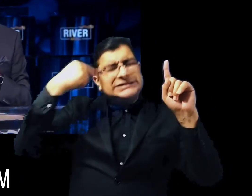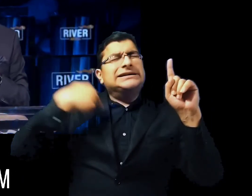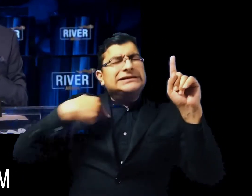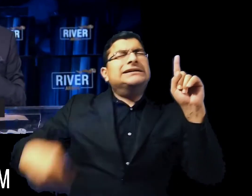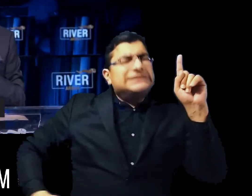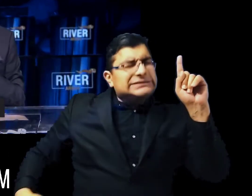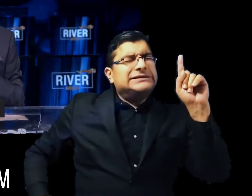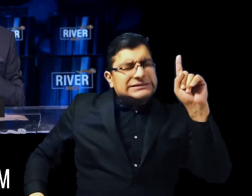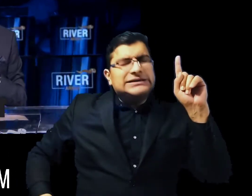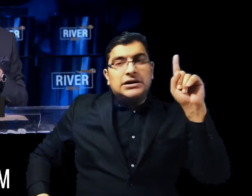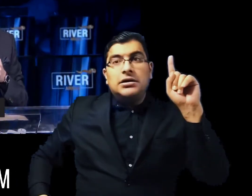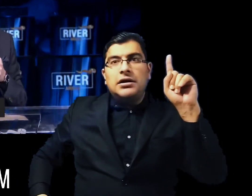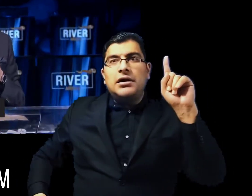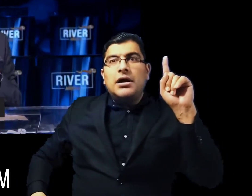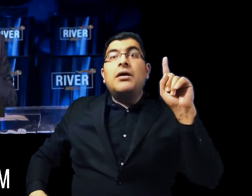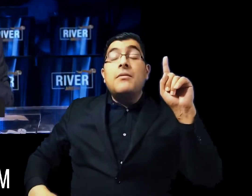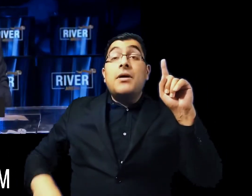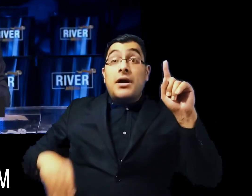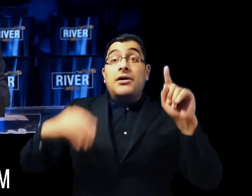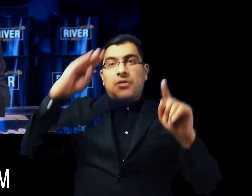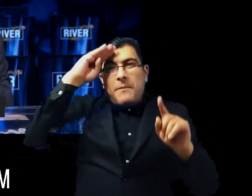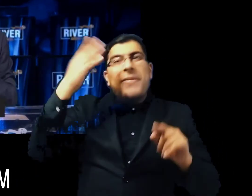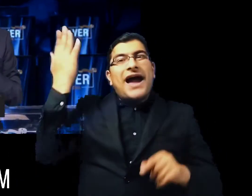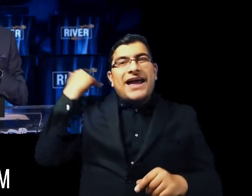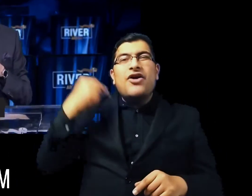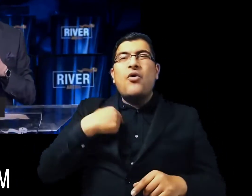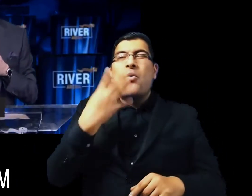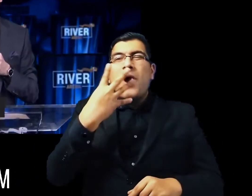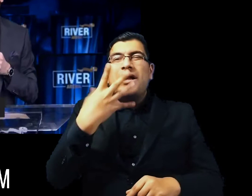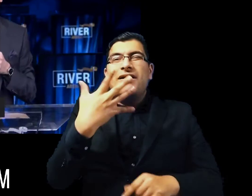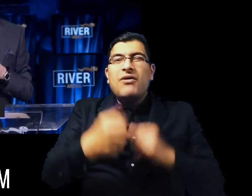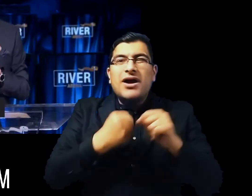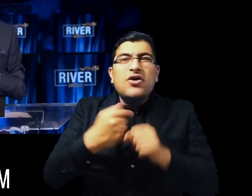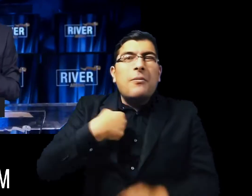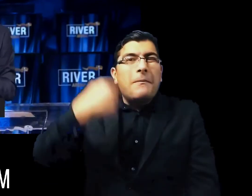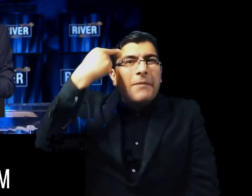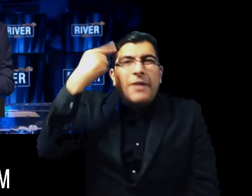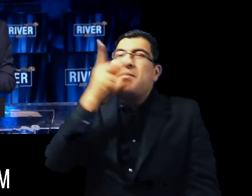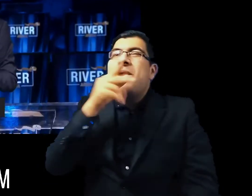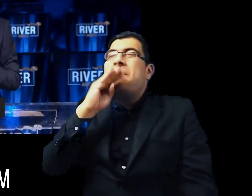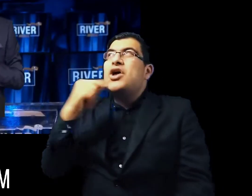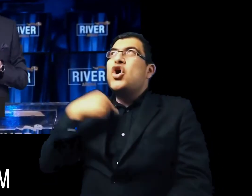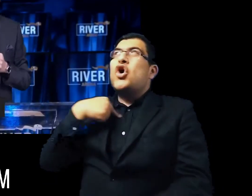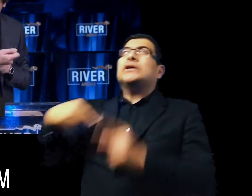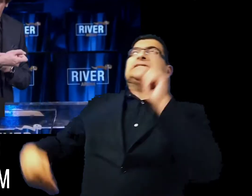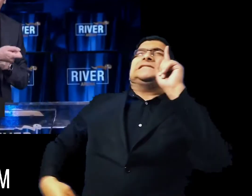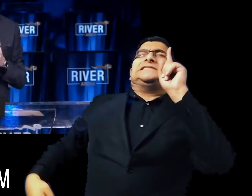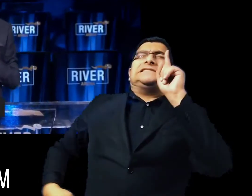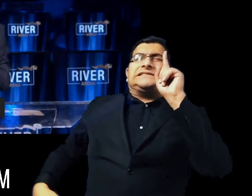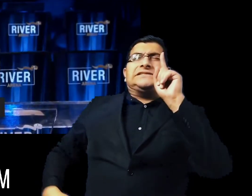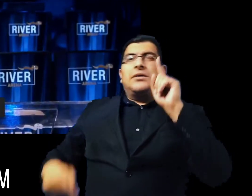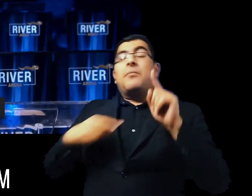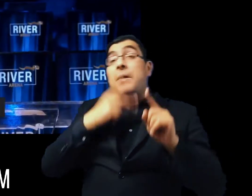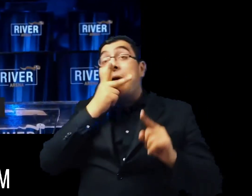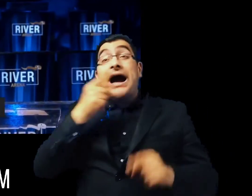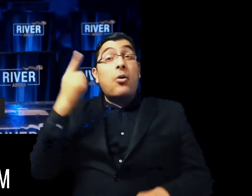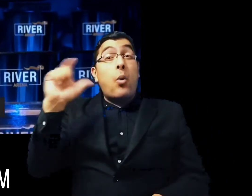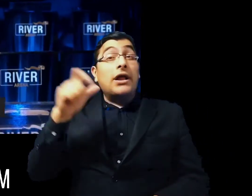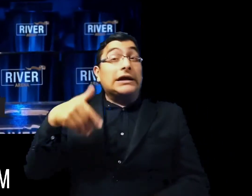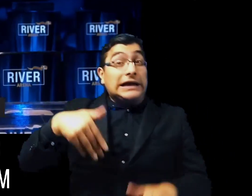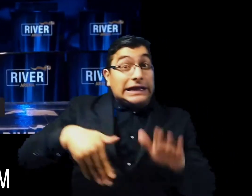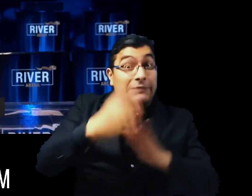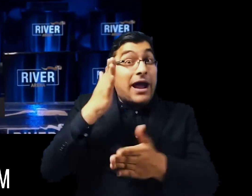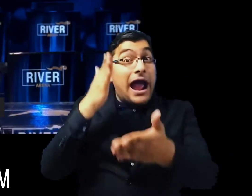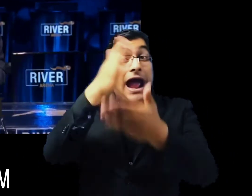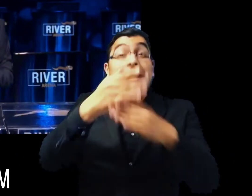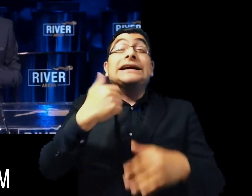culpa. Y eso es lo que yo pensé cuando tenía 4 o 5 años. Porque mi padre, cuando iba para el fondo a quitarse la vida o a